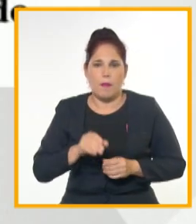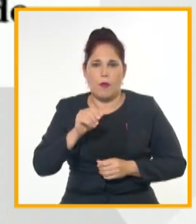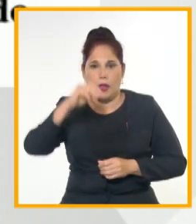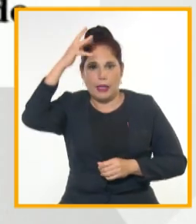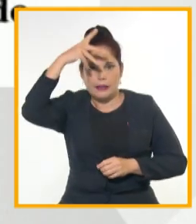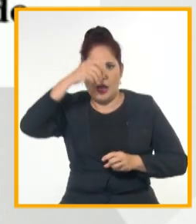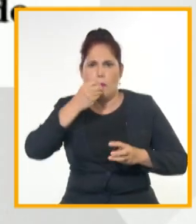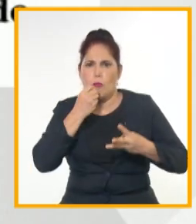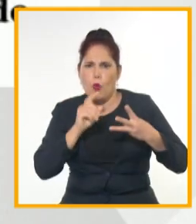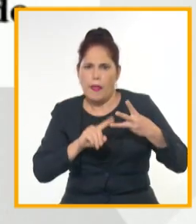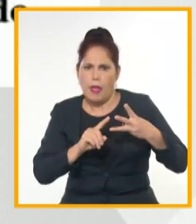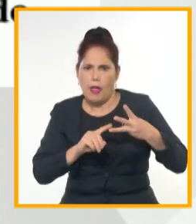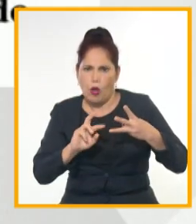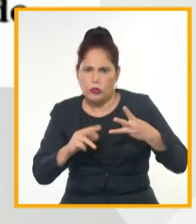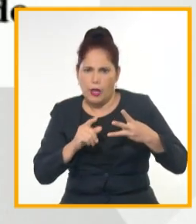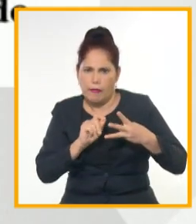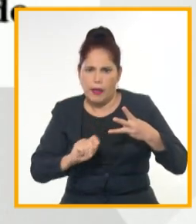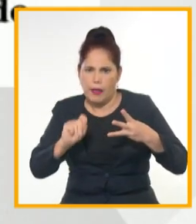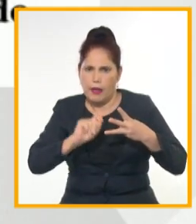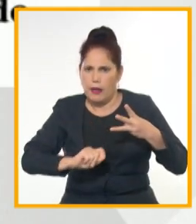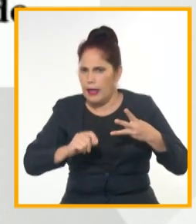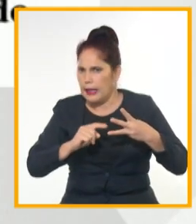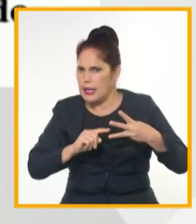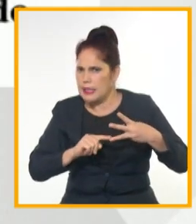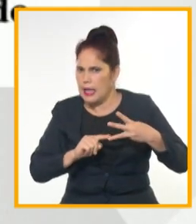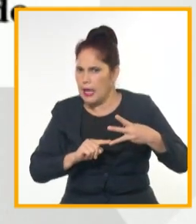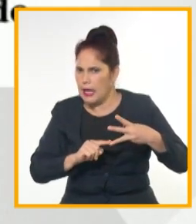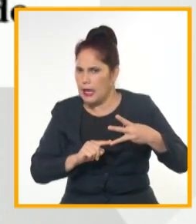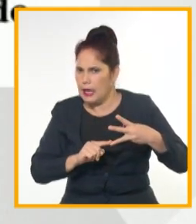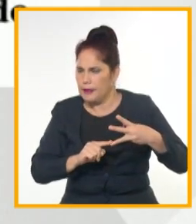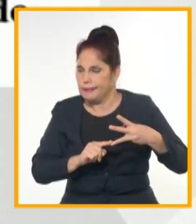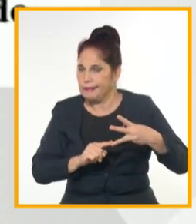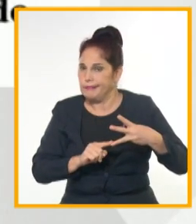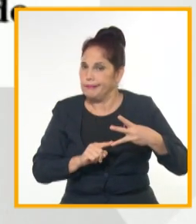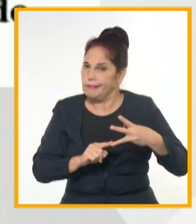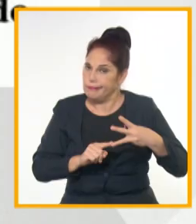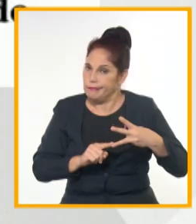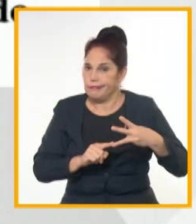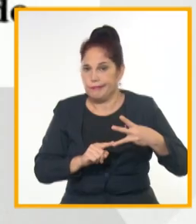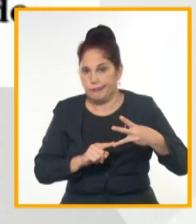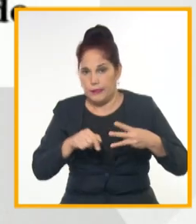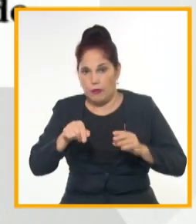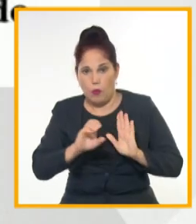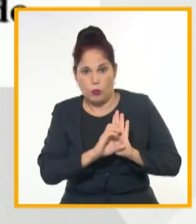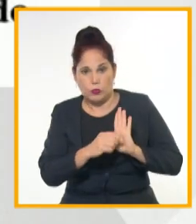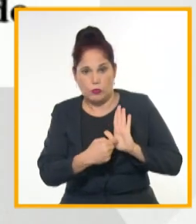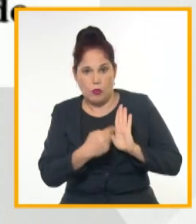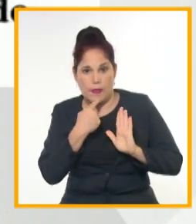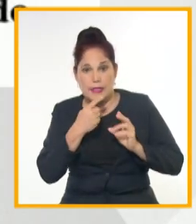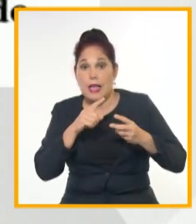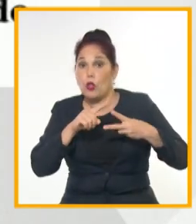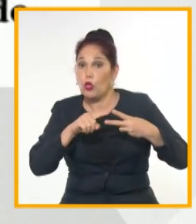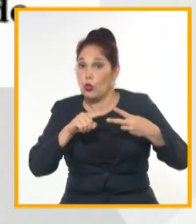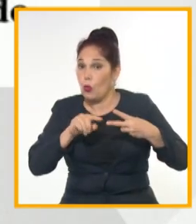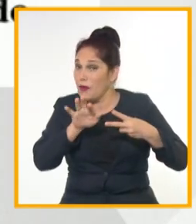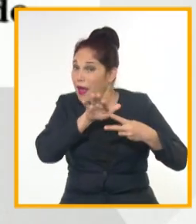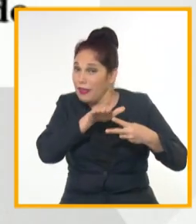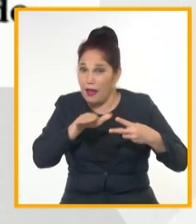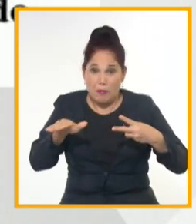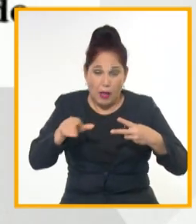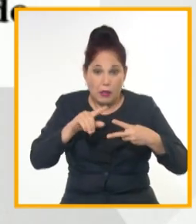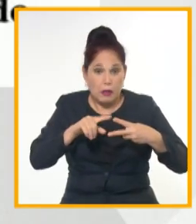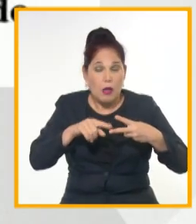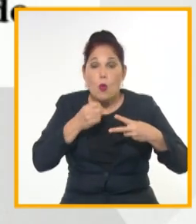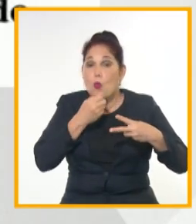tercera elección? Bien, ya yo le expliqué lo que existe actualmente, solo 2 mandatos para cualquier persona.